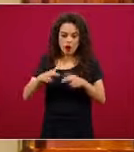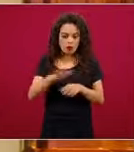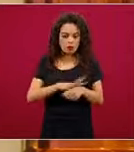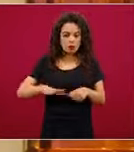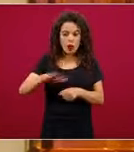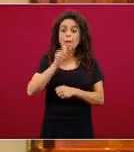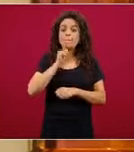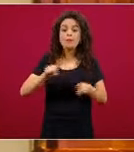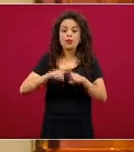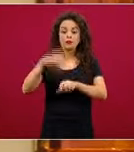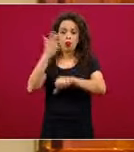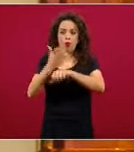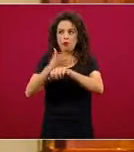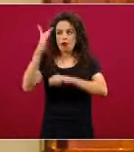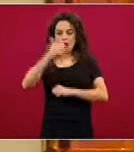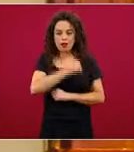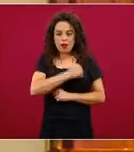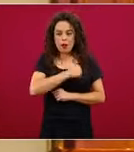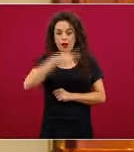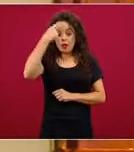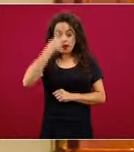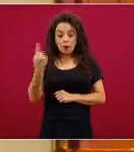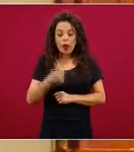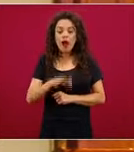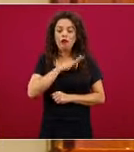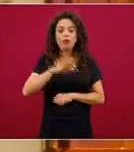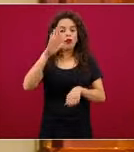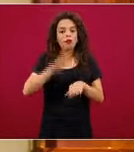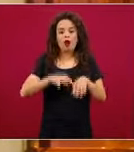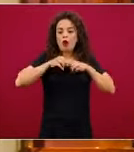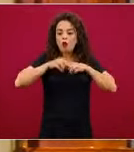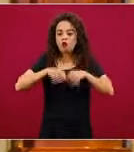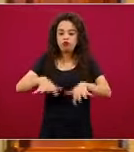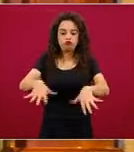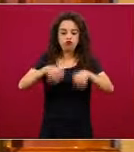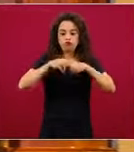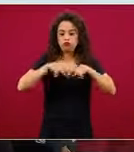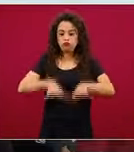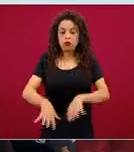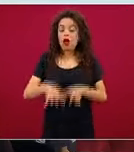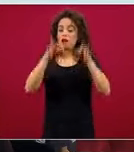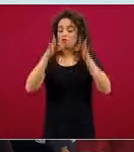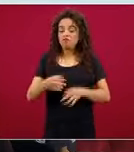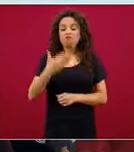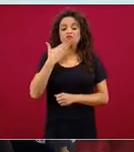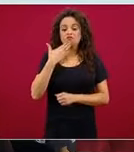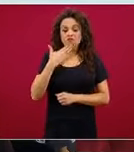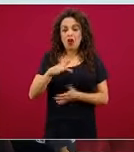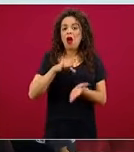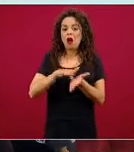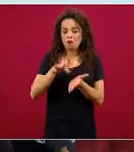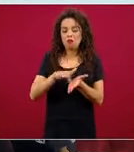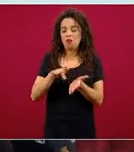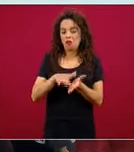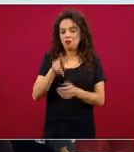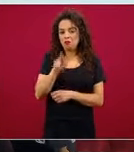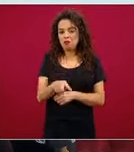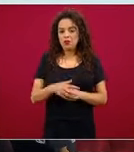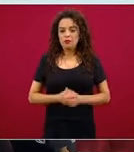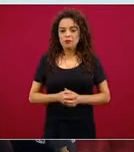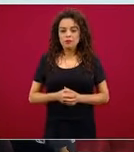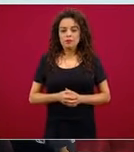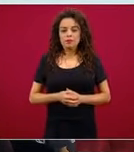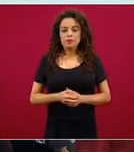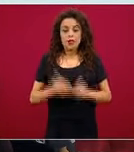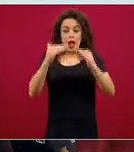poder tener mejores experiencias de despliegue, y hemos tenido muy buena respuesta. La que sigue, por favor, les dejo en la parte de abajo